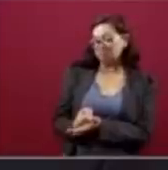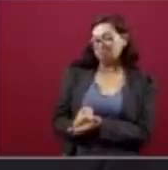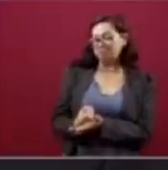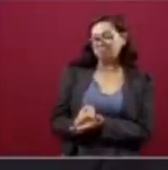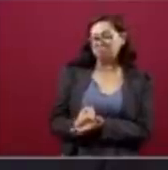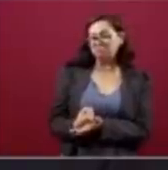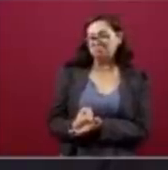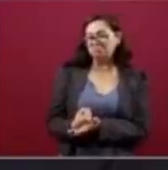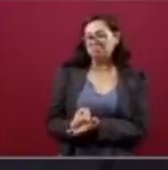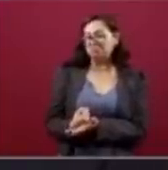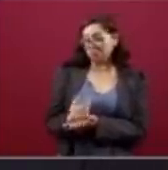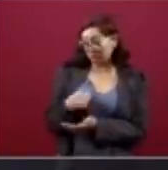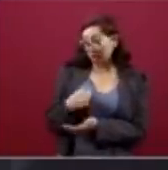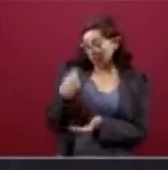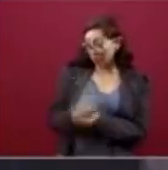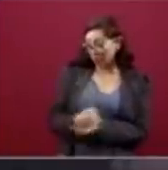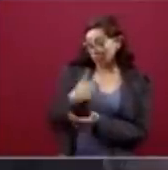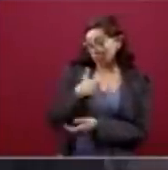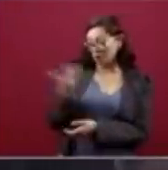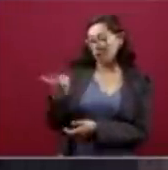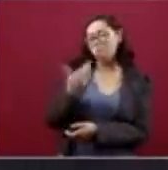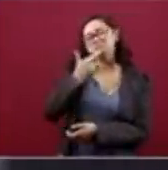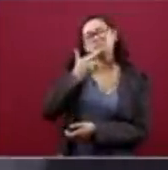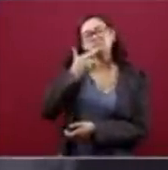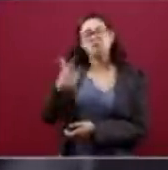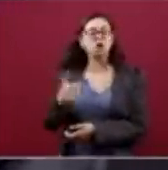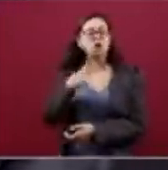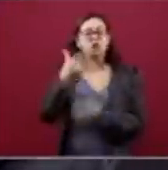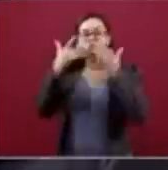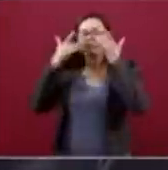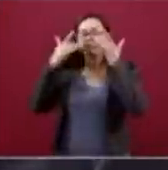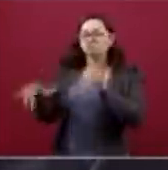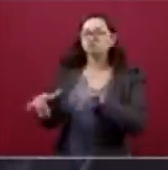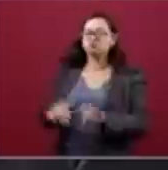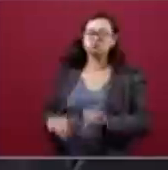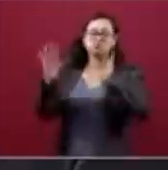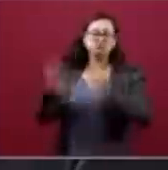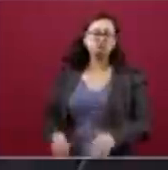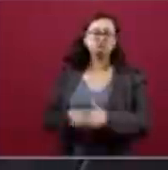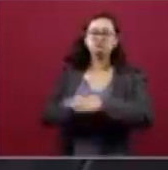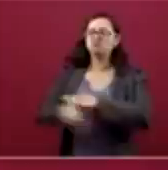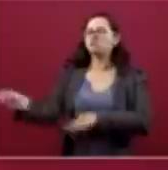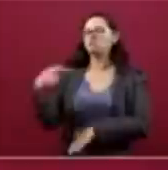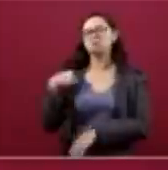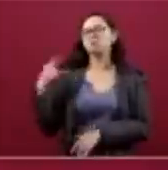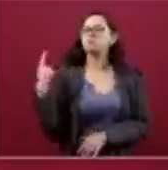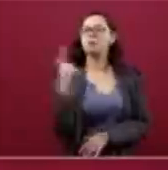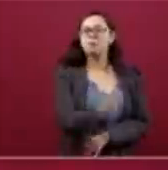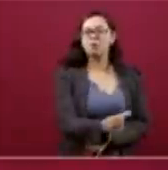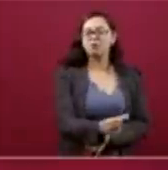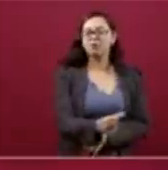o quiere que haga eso, pues le presento mejor mi renuncia y me voy.